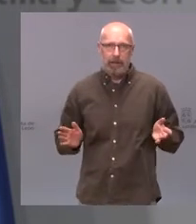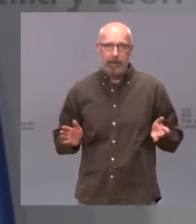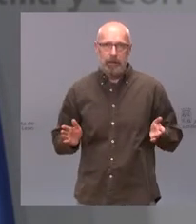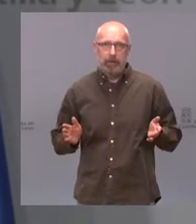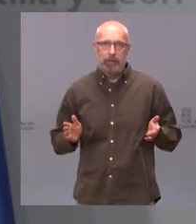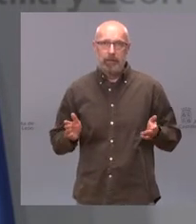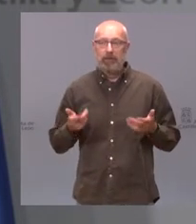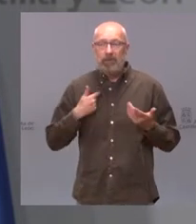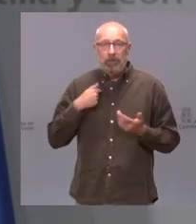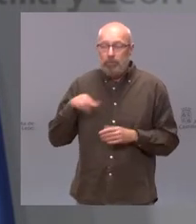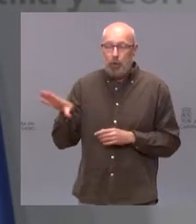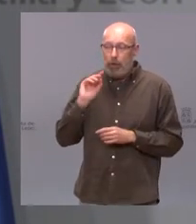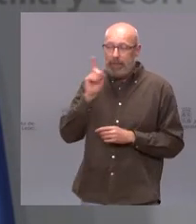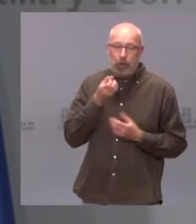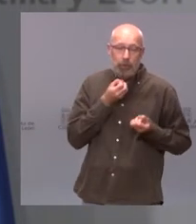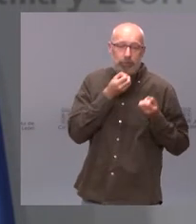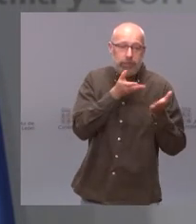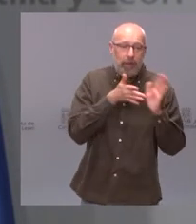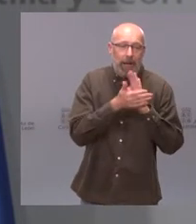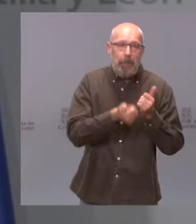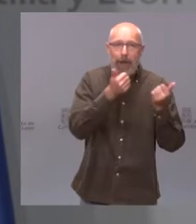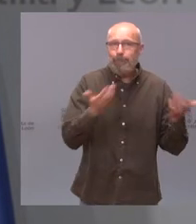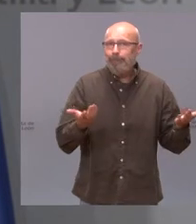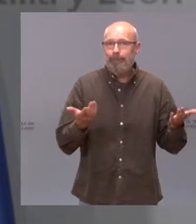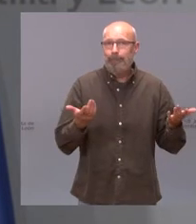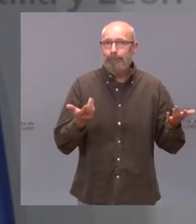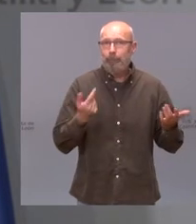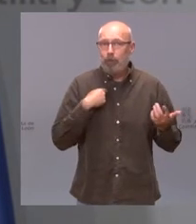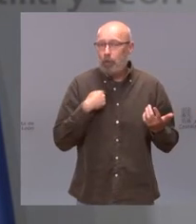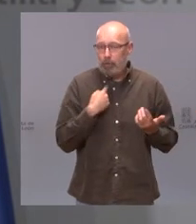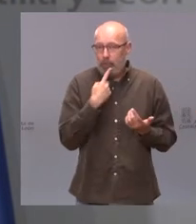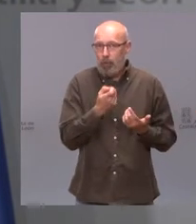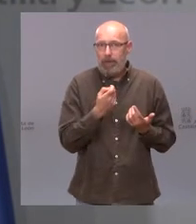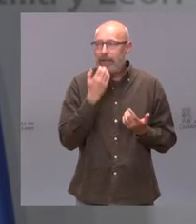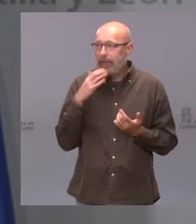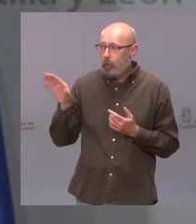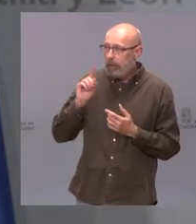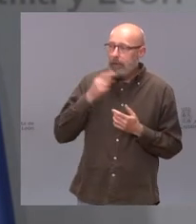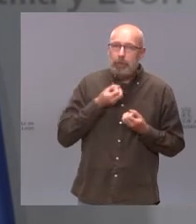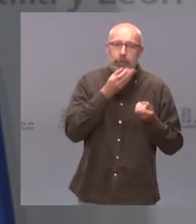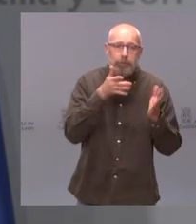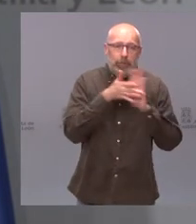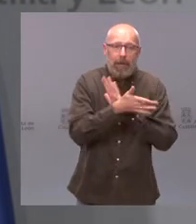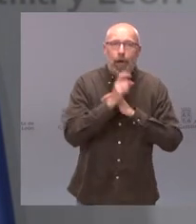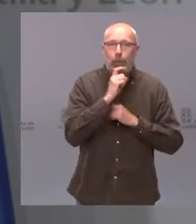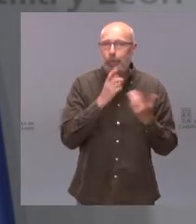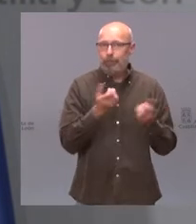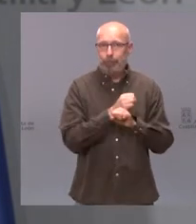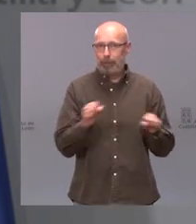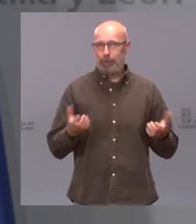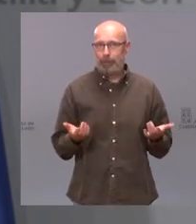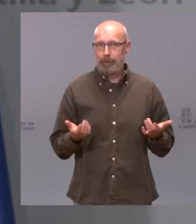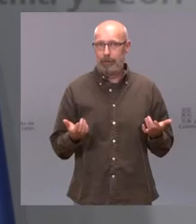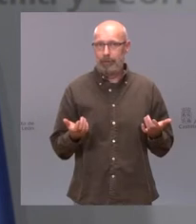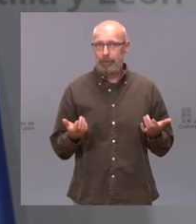que no entendemos. A mí me cuesta explicar lo que no entiendo. Y por tanto, no puedo explicarle a